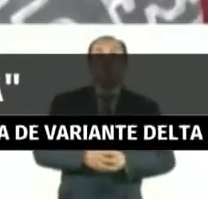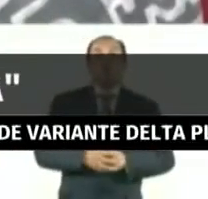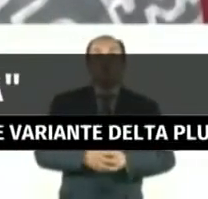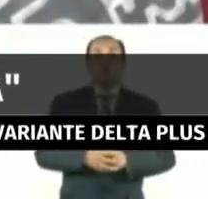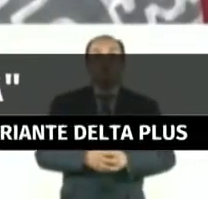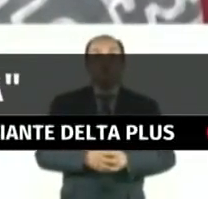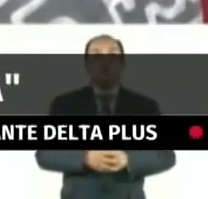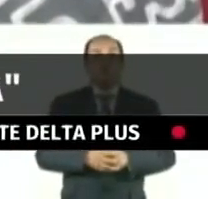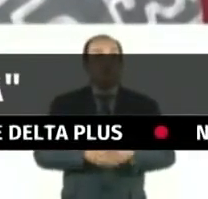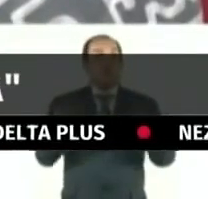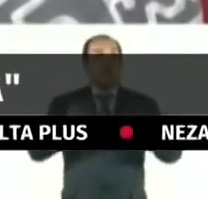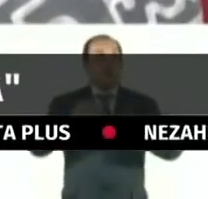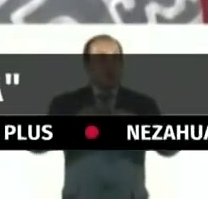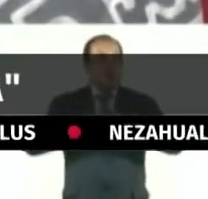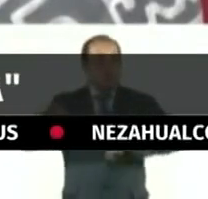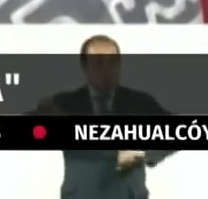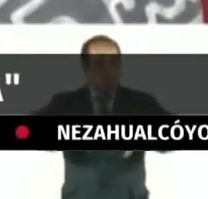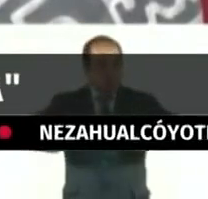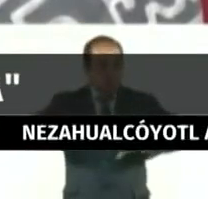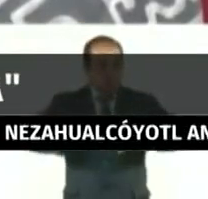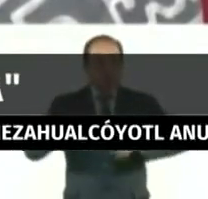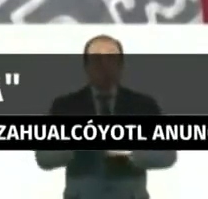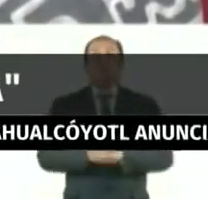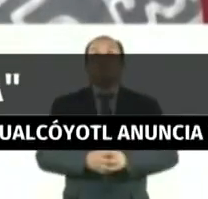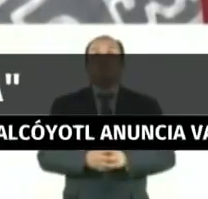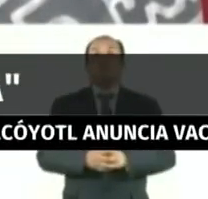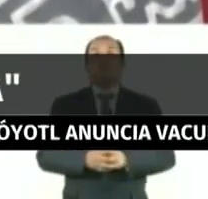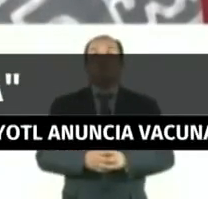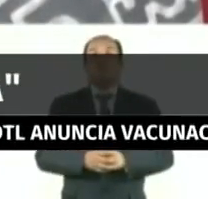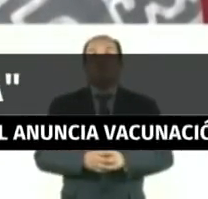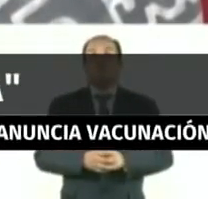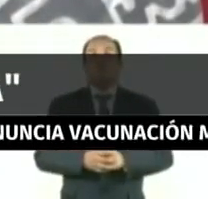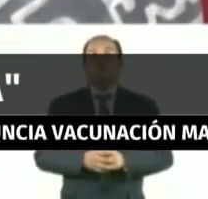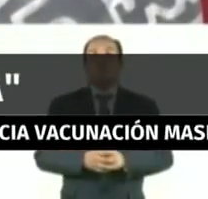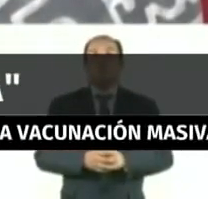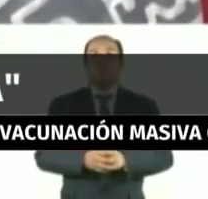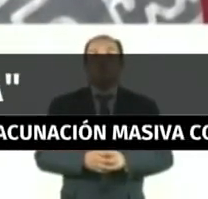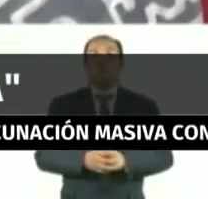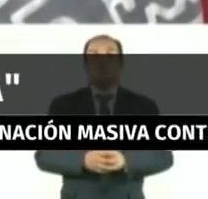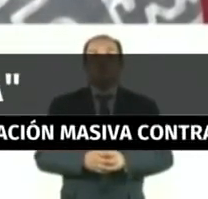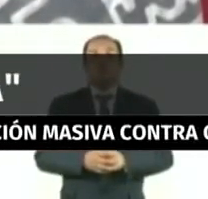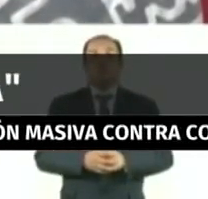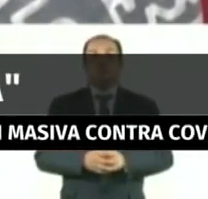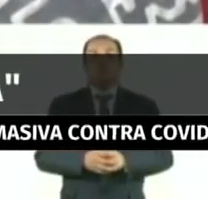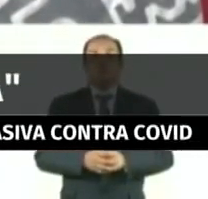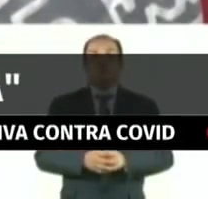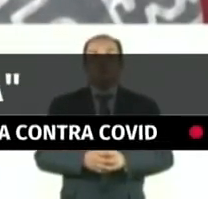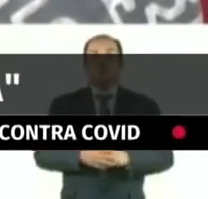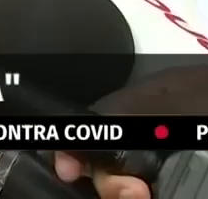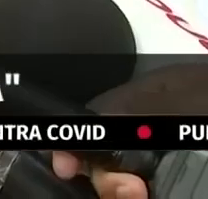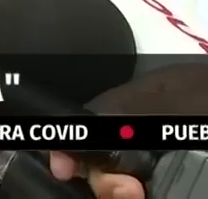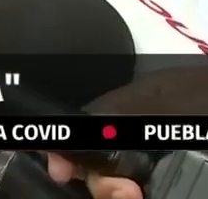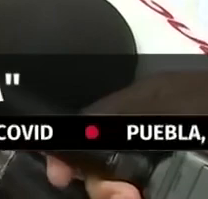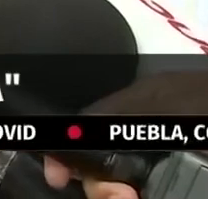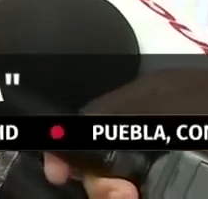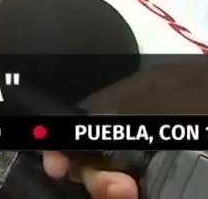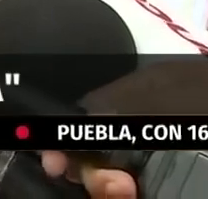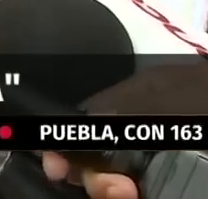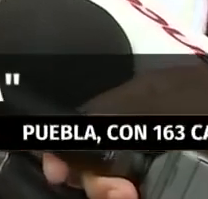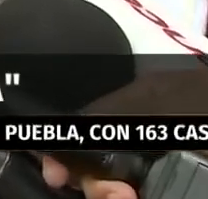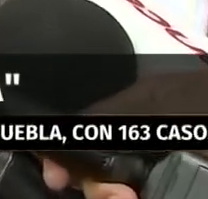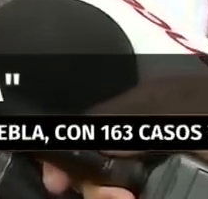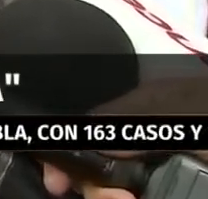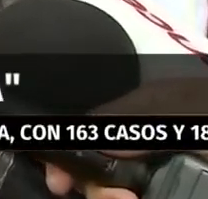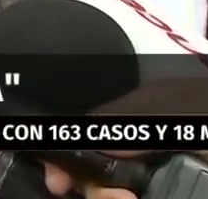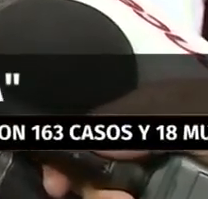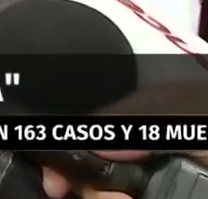Sandra, un gusto saludar a la audiencia. Pues así es, la jefa de gobierno, Claudia Sheinbaum, dijo que México está preparado para desde